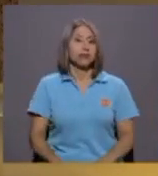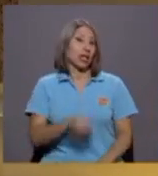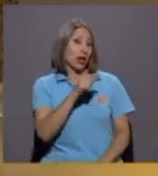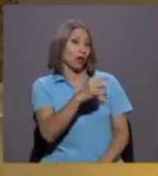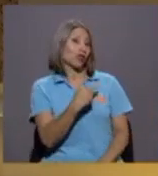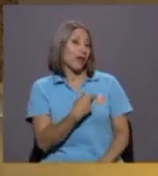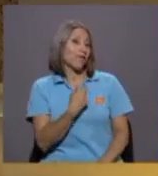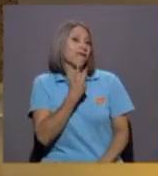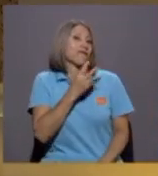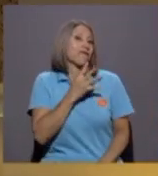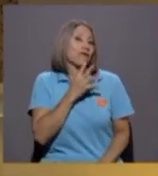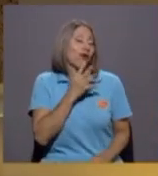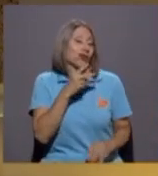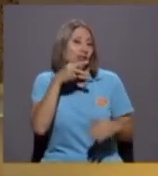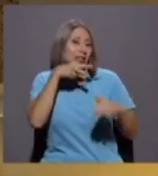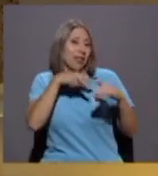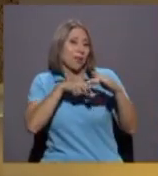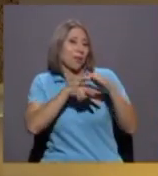profeta,